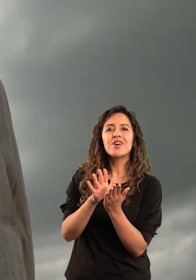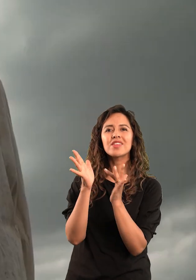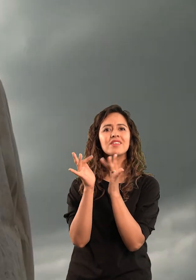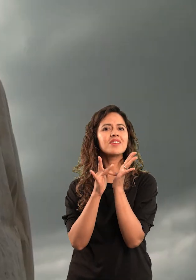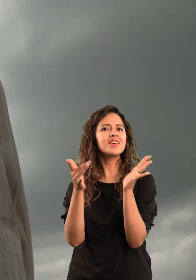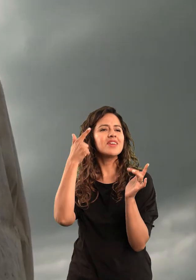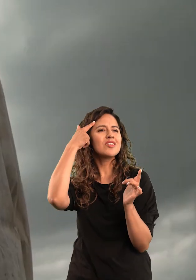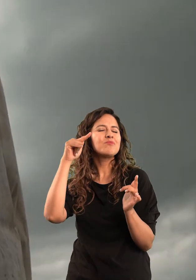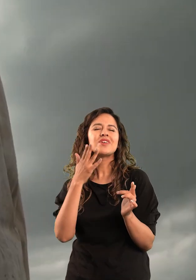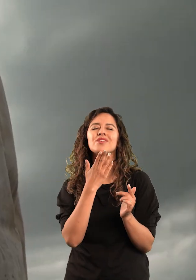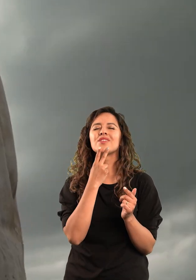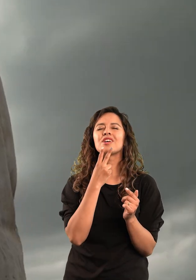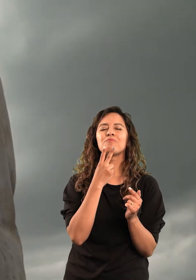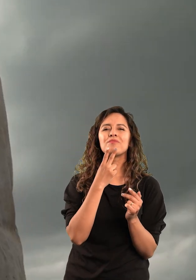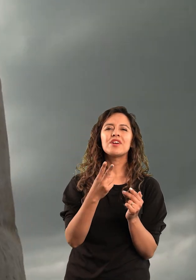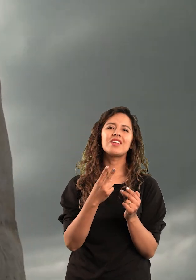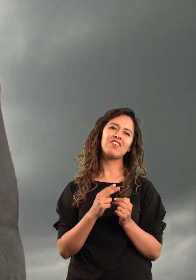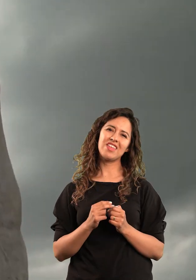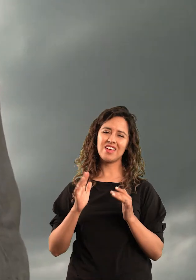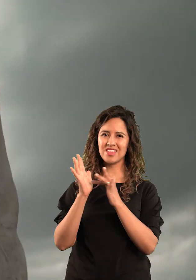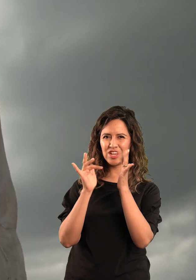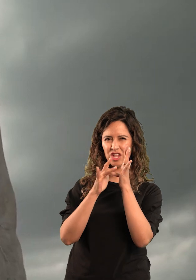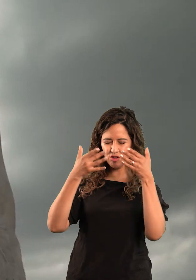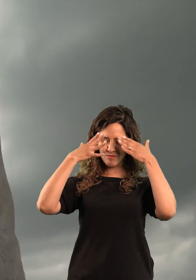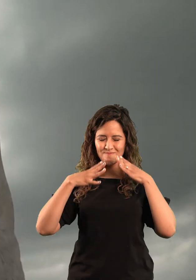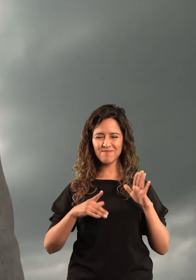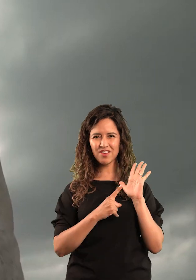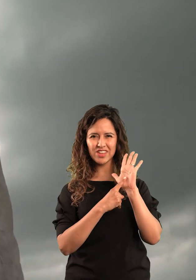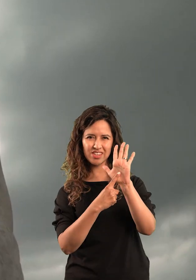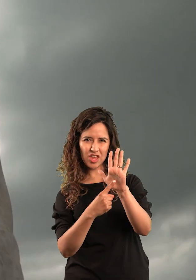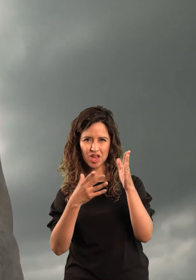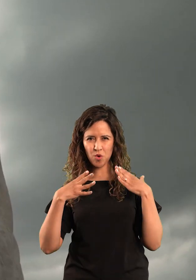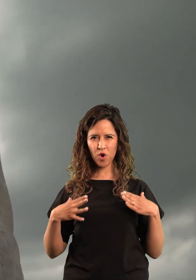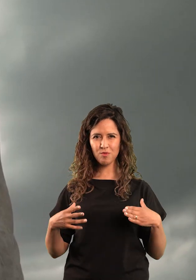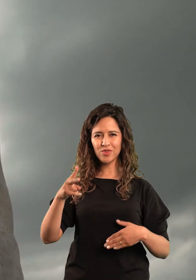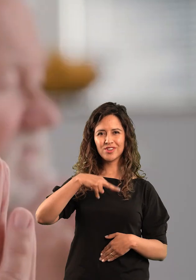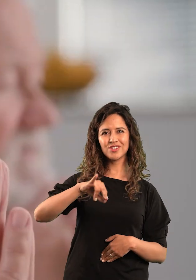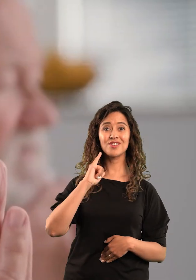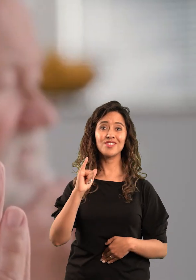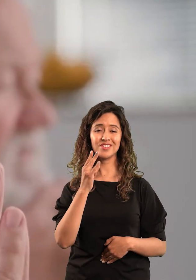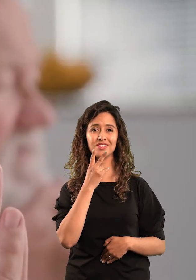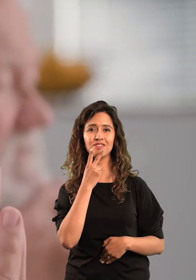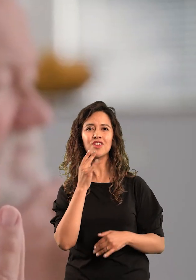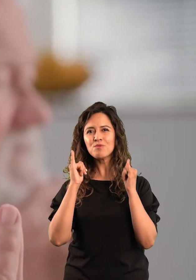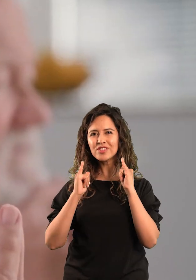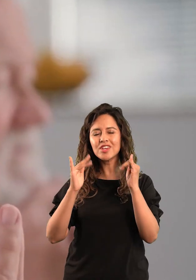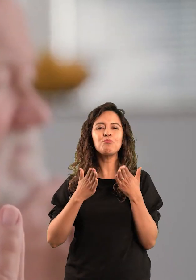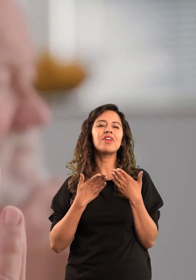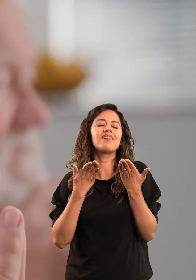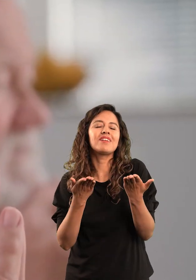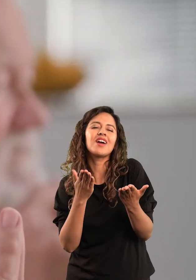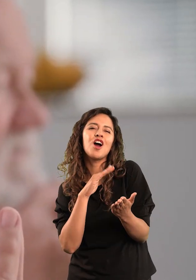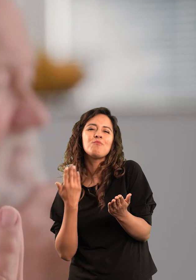que también la vida de Jesús se manifieste en nuestros cuerpos. Porque nosotros, que vivimos, siempre estamos entregados a